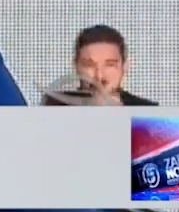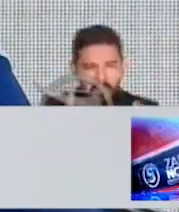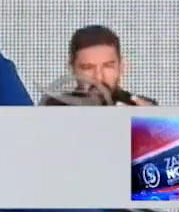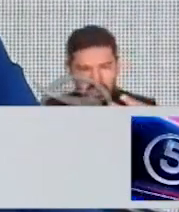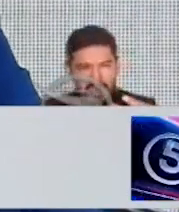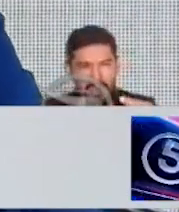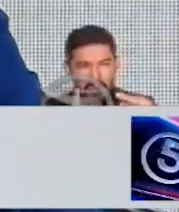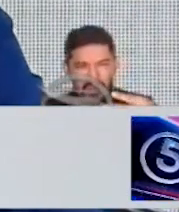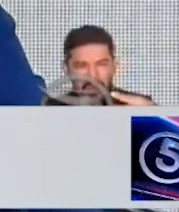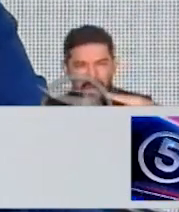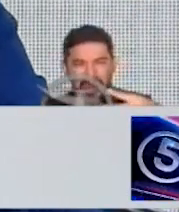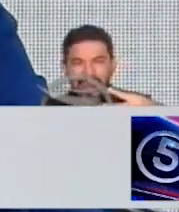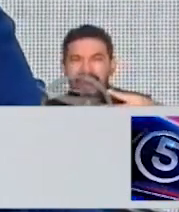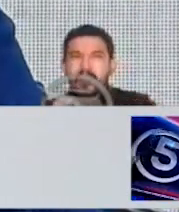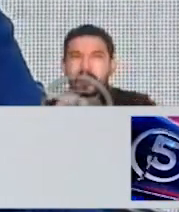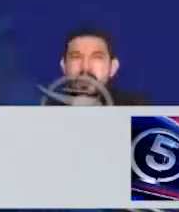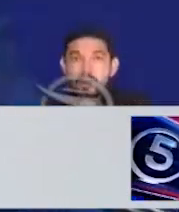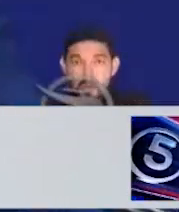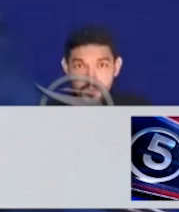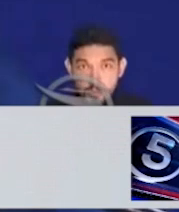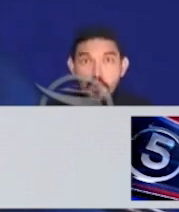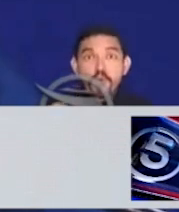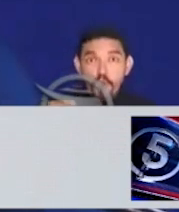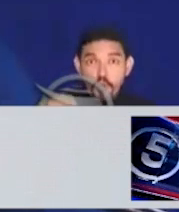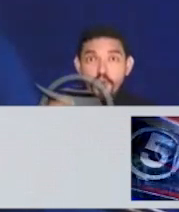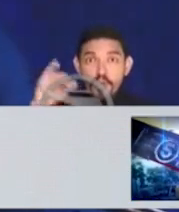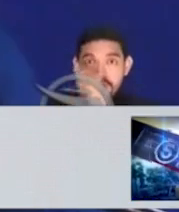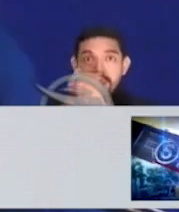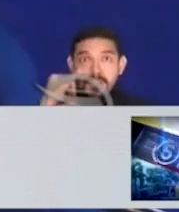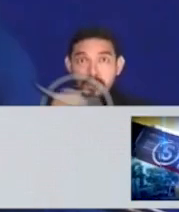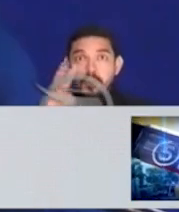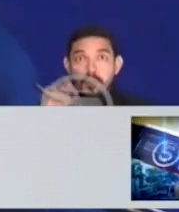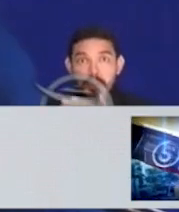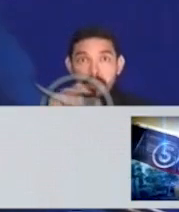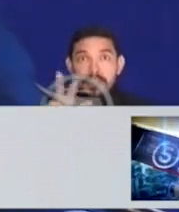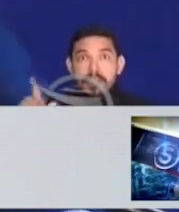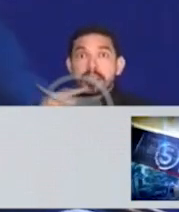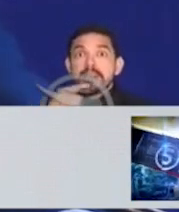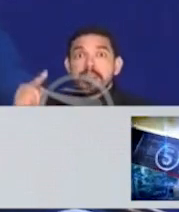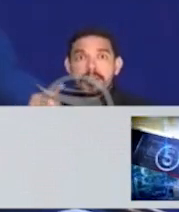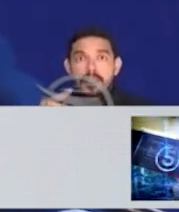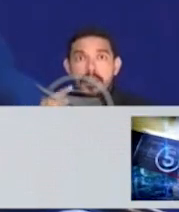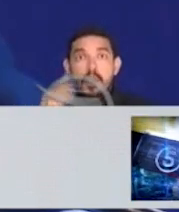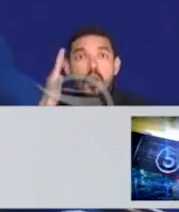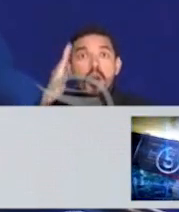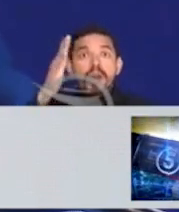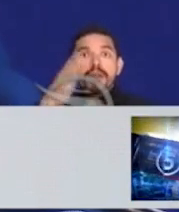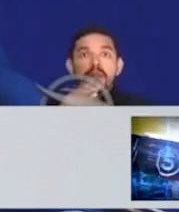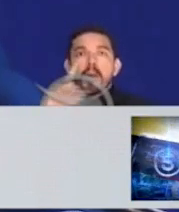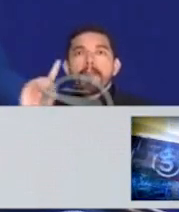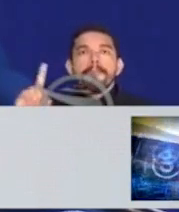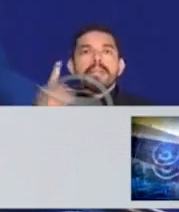Fondo Monetario Internacional, en el 2023, alcanzaremos el